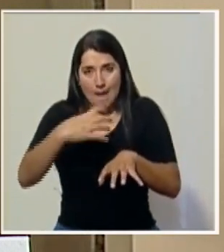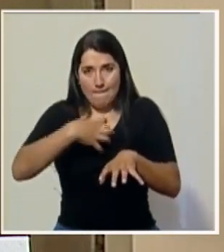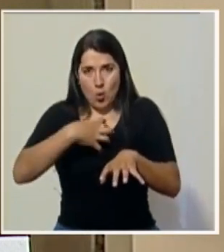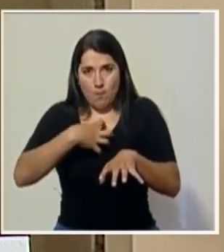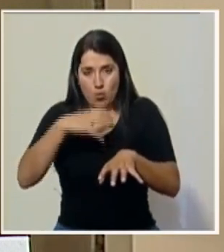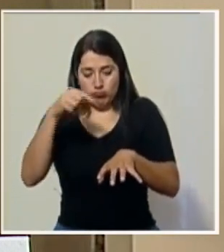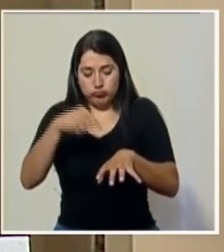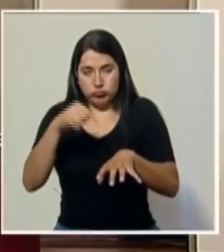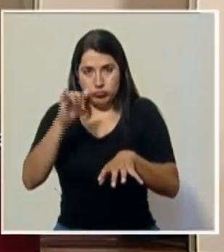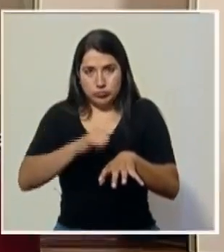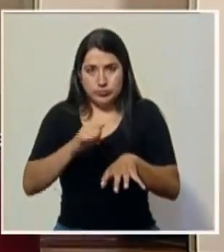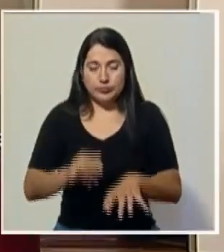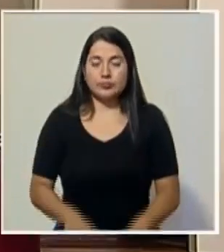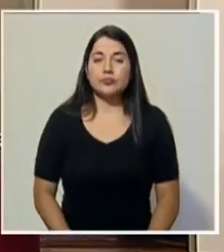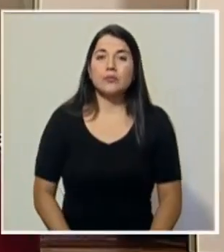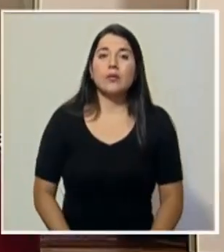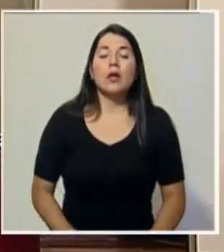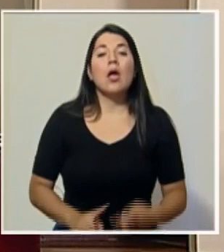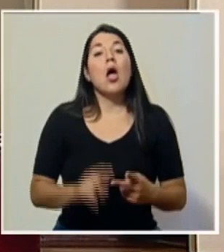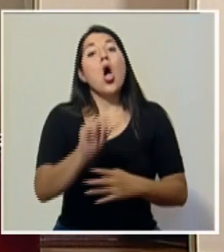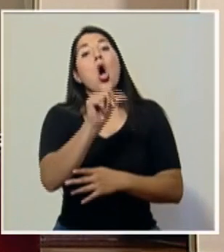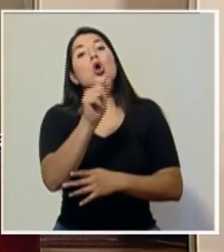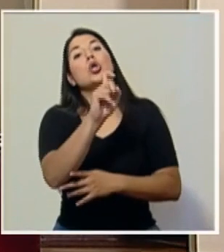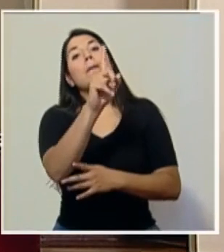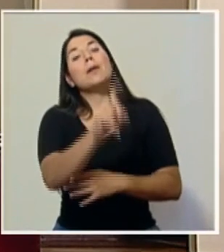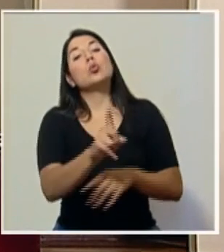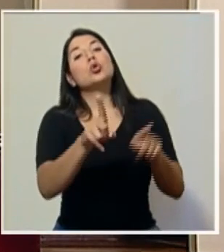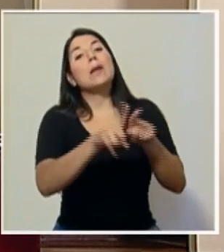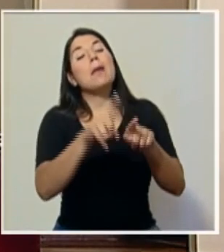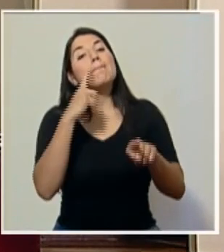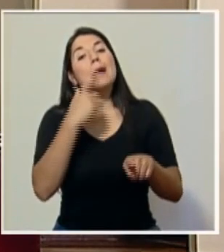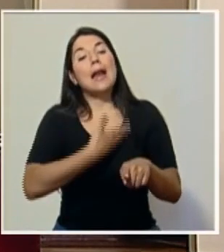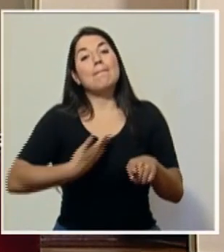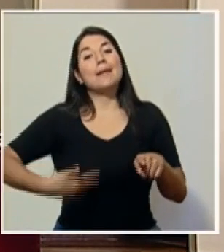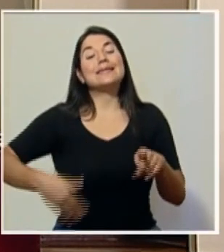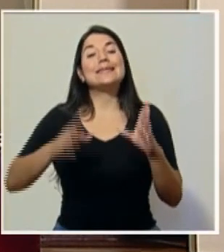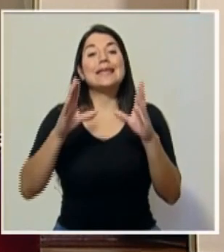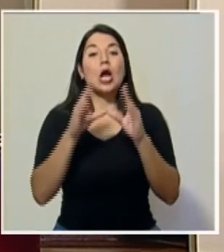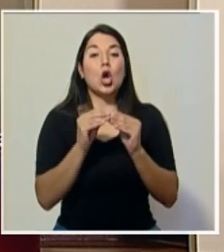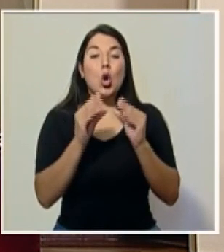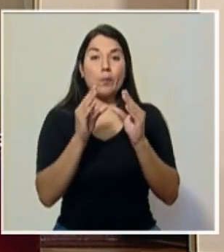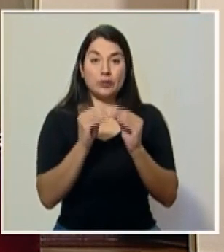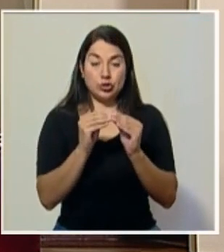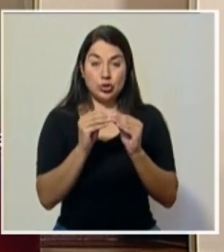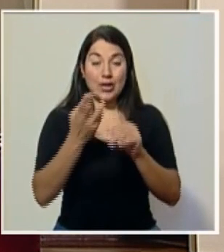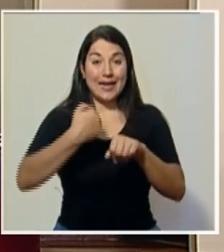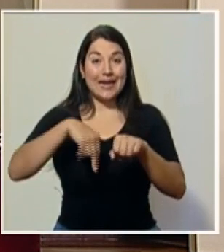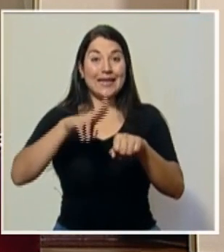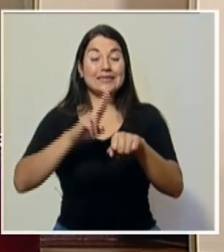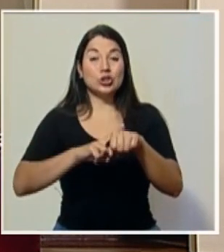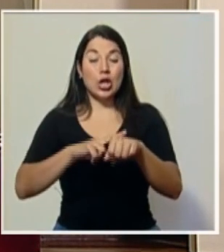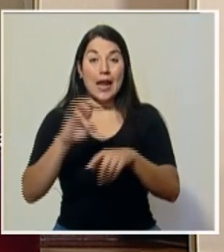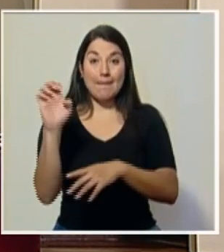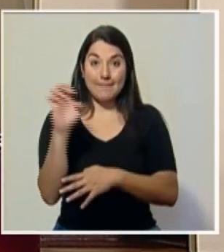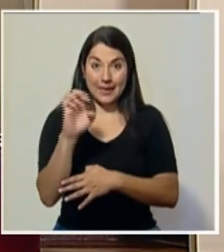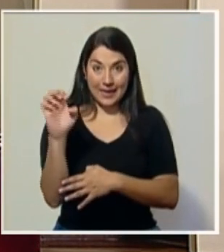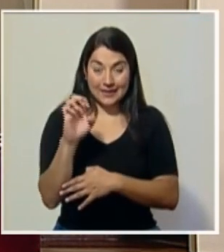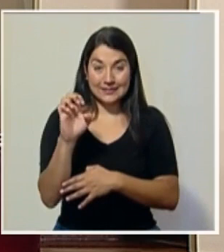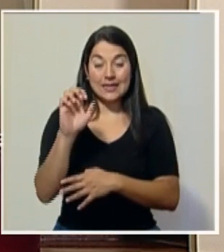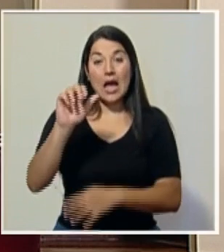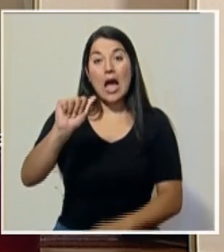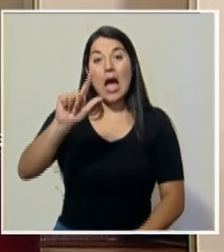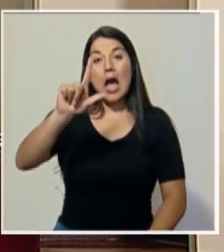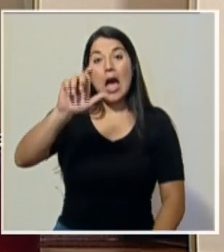otros cantones. La siguiente consulta también es para el presidente de la Comisión Nacional de Emergencias,